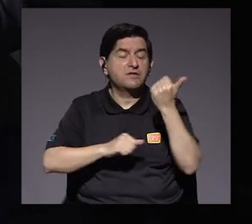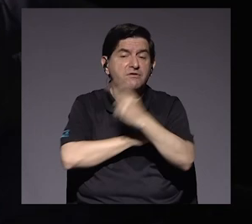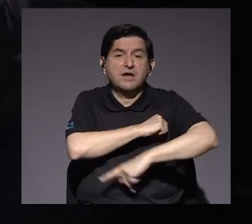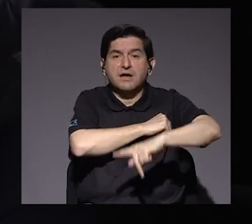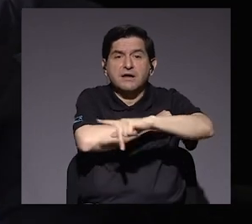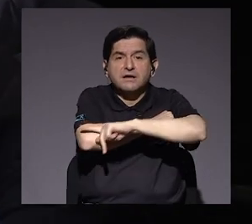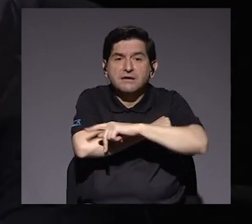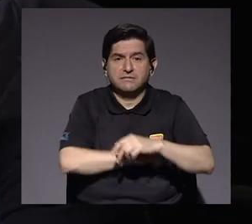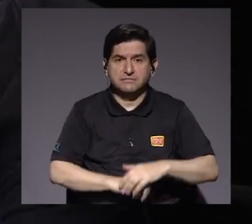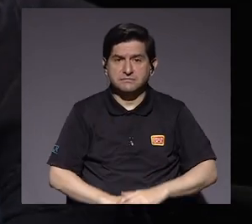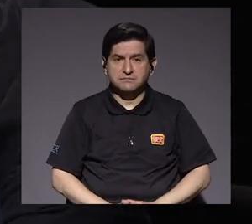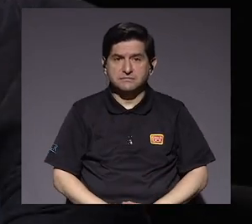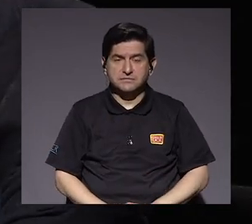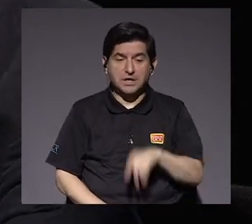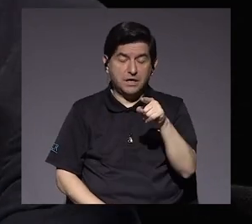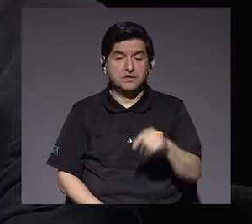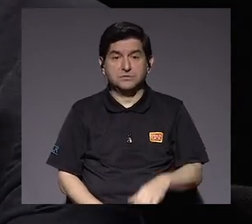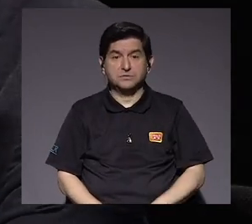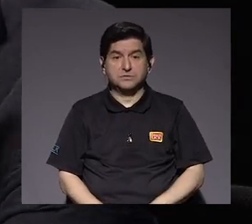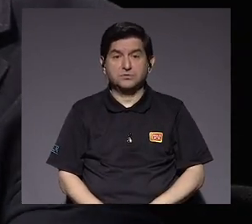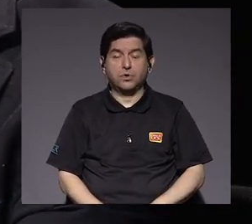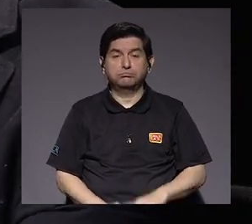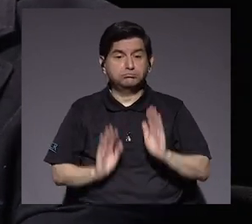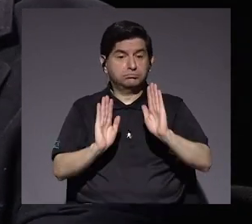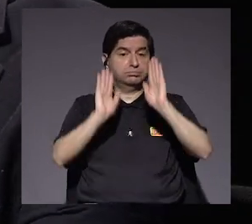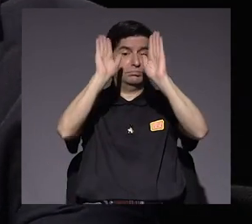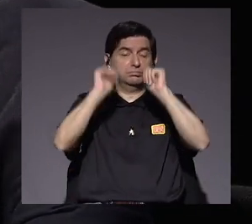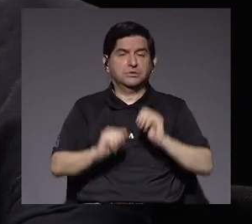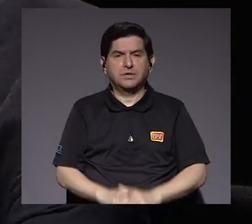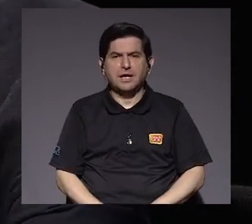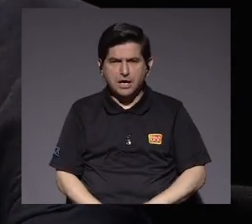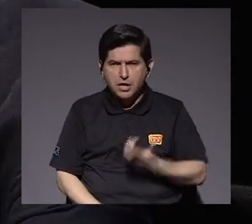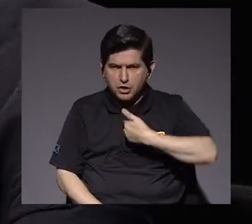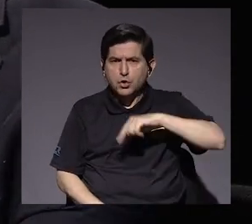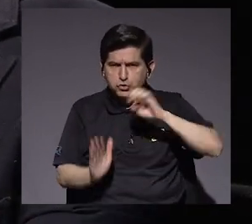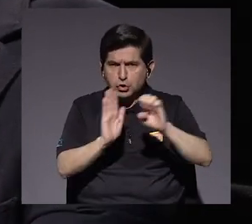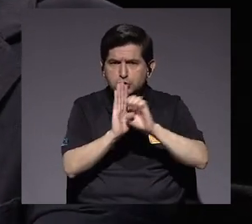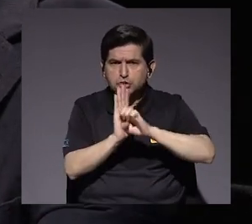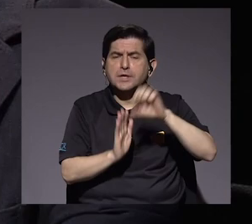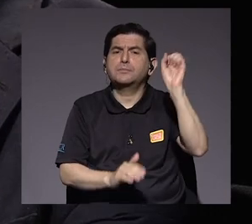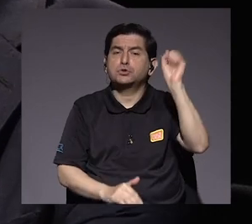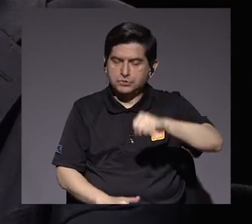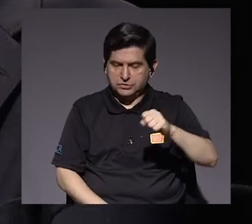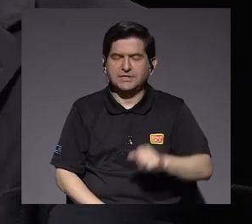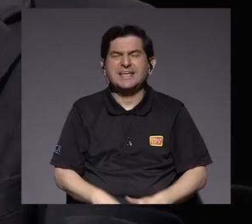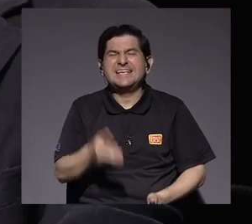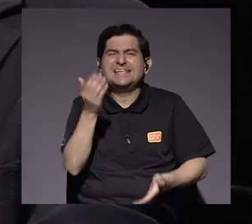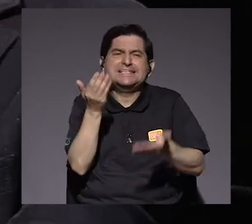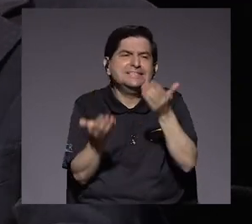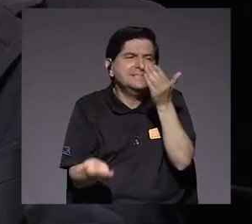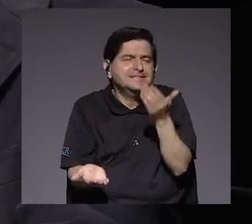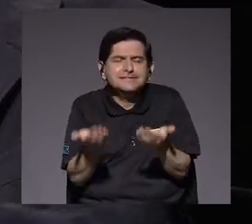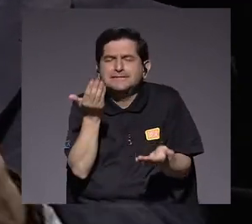a diferencia de otros países, es sobresaliente. Somos un ejemplo.